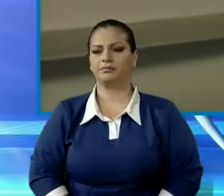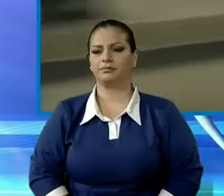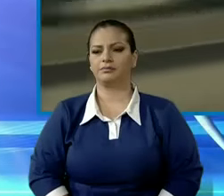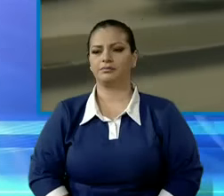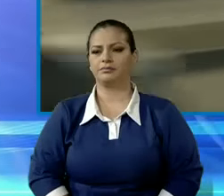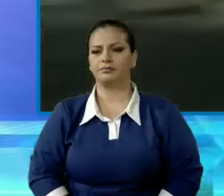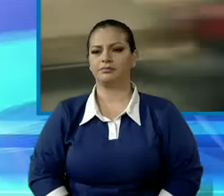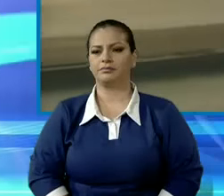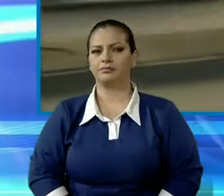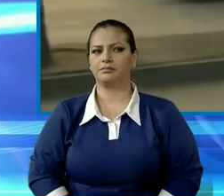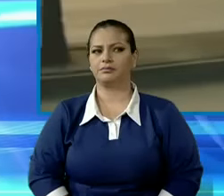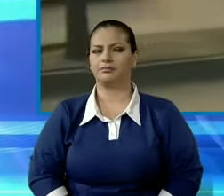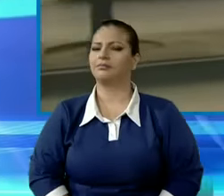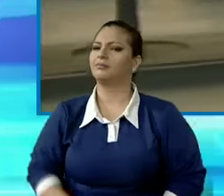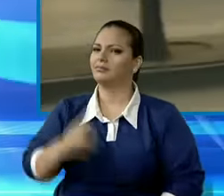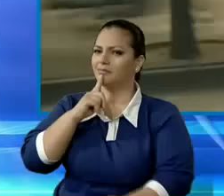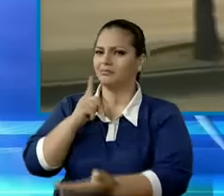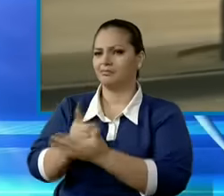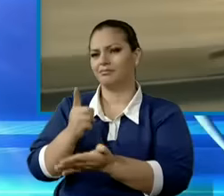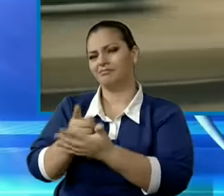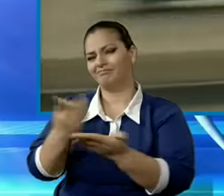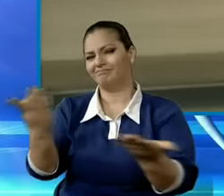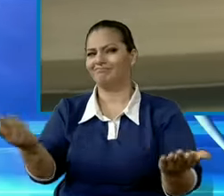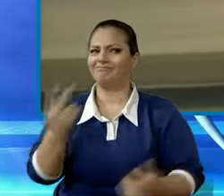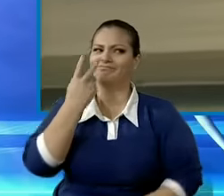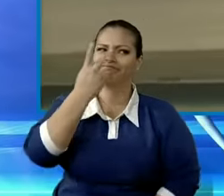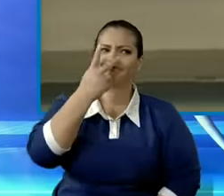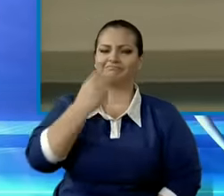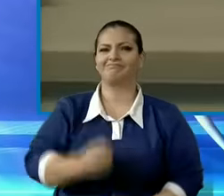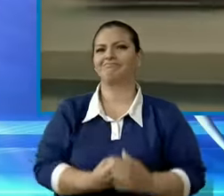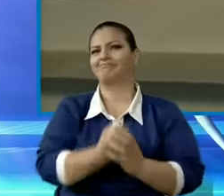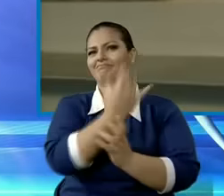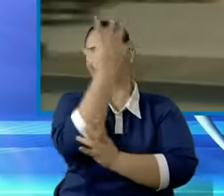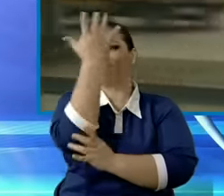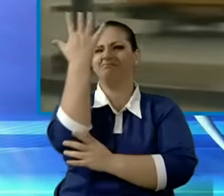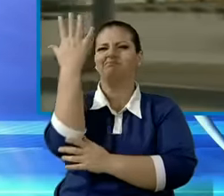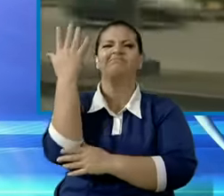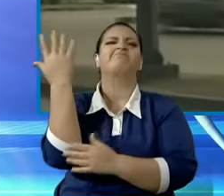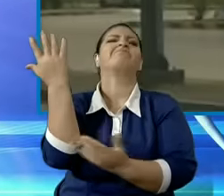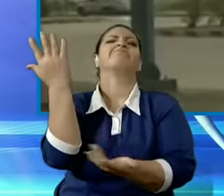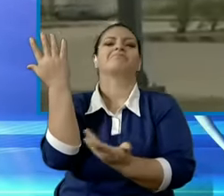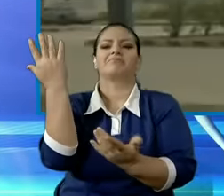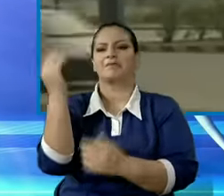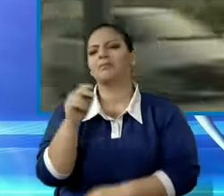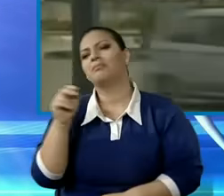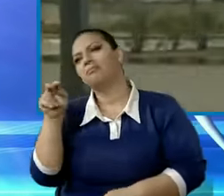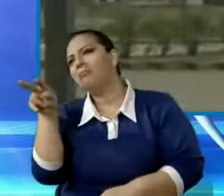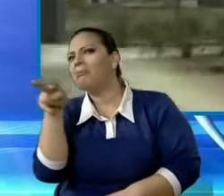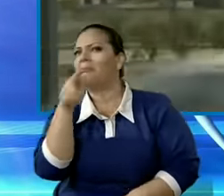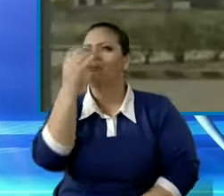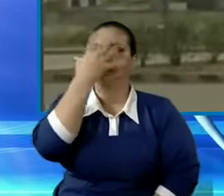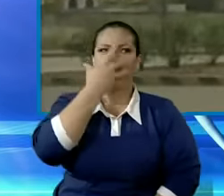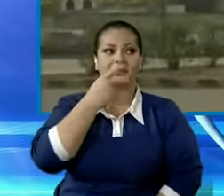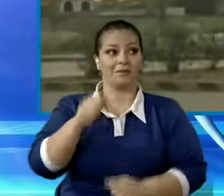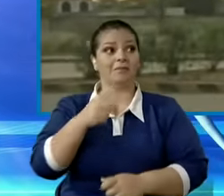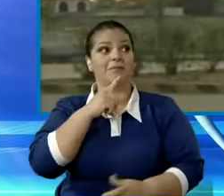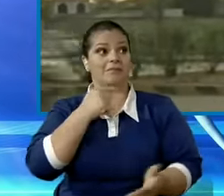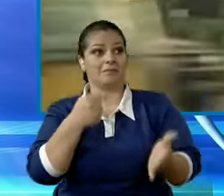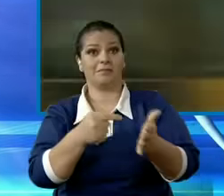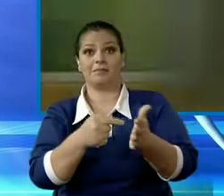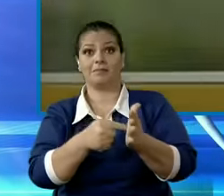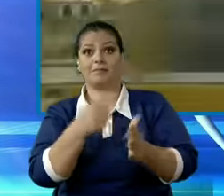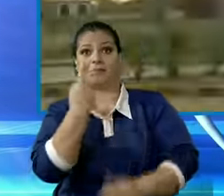que la ciudad o las avenidas pues sirvan. Embellecerlas, claro, embellecerlas. Exactamente, así es. Mire, ahí está, vea. Lo que sí es que